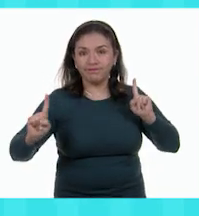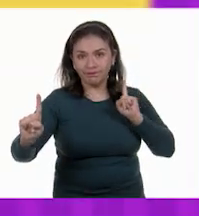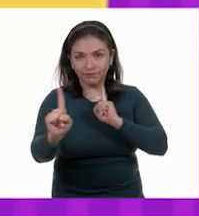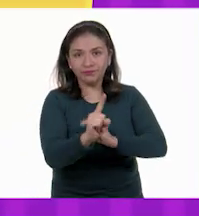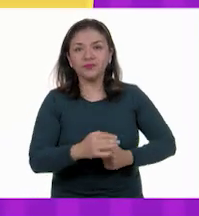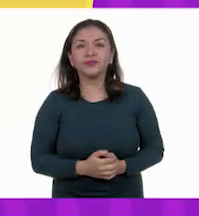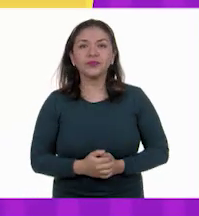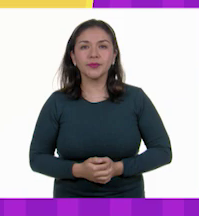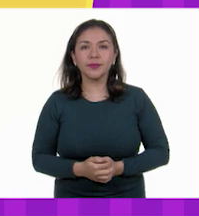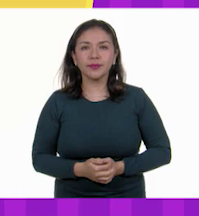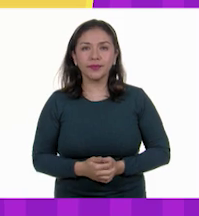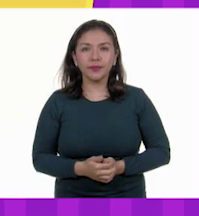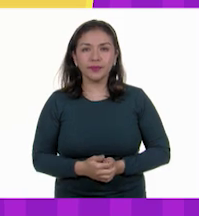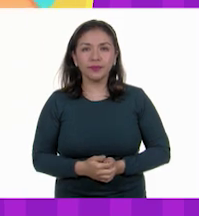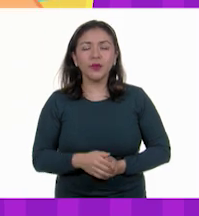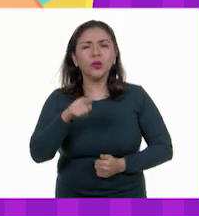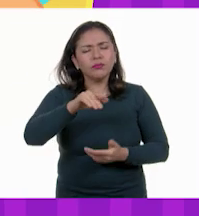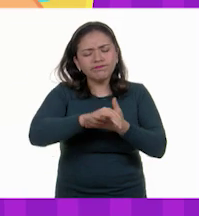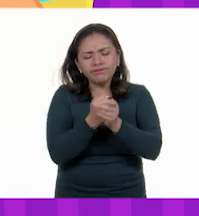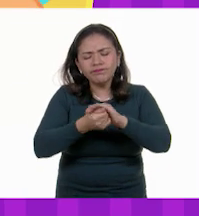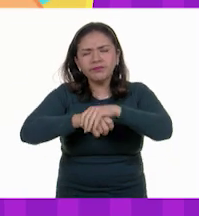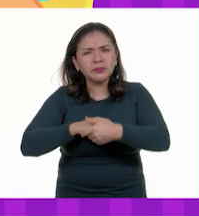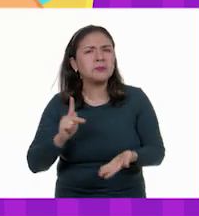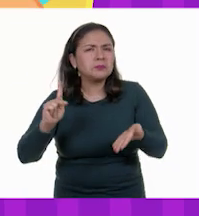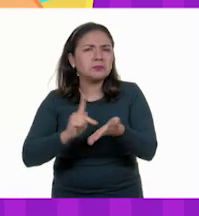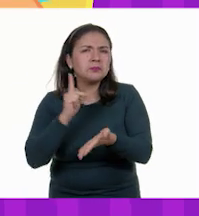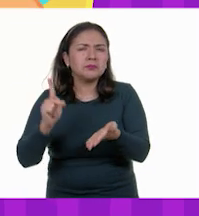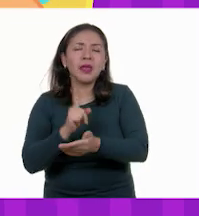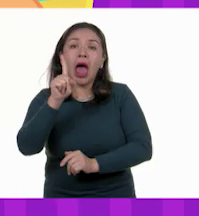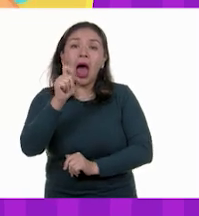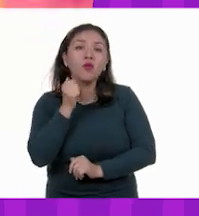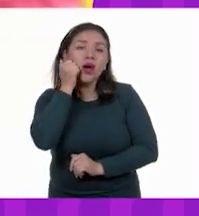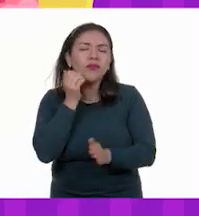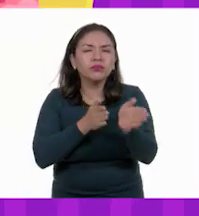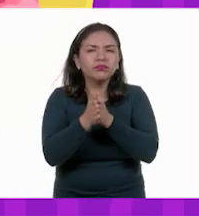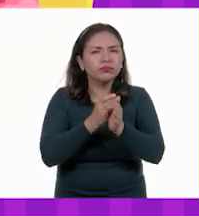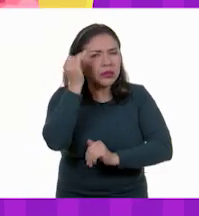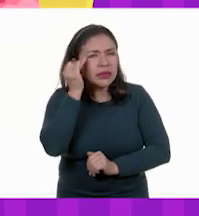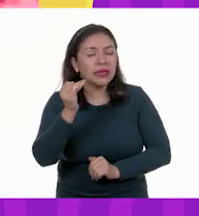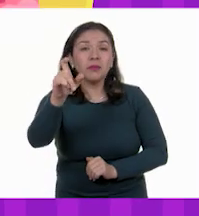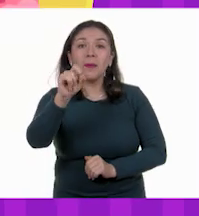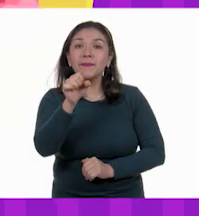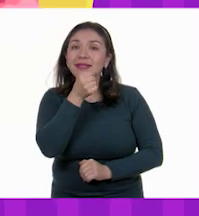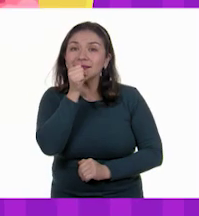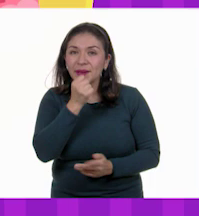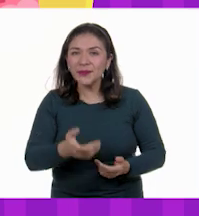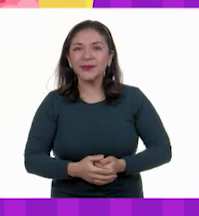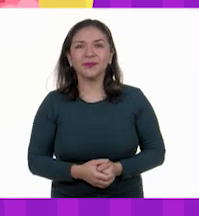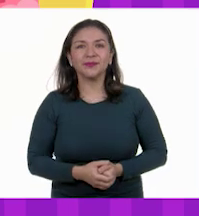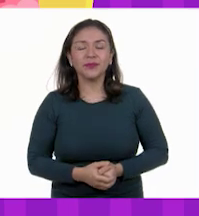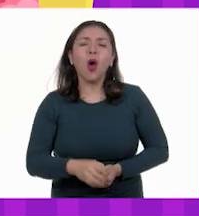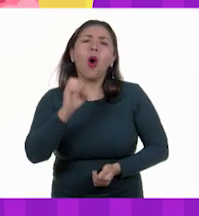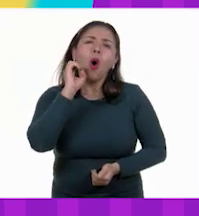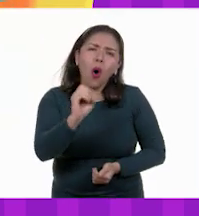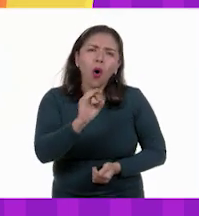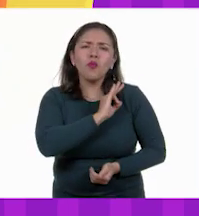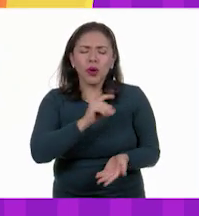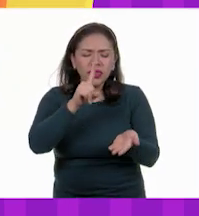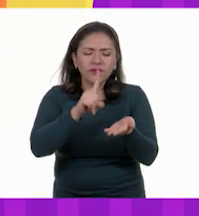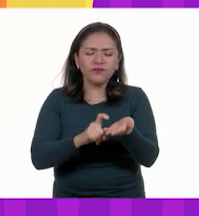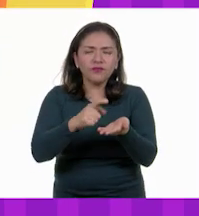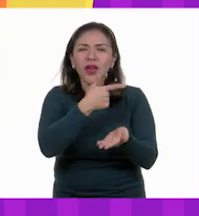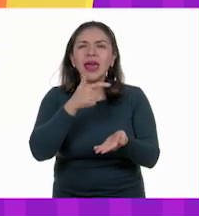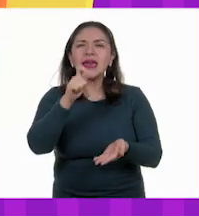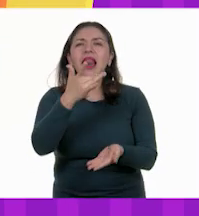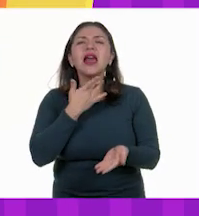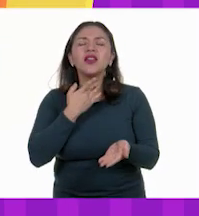distancia. Lávate las manos muy seguido con agua y jabón por lo menos durante 20 segundos. O aplica